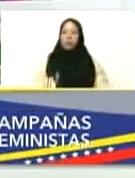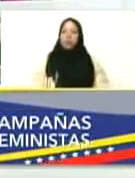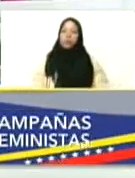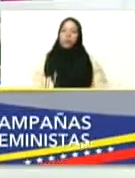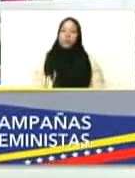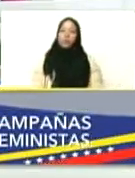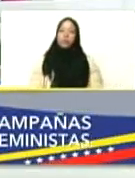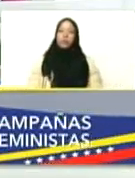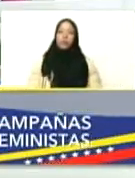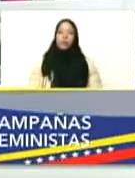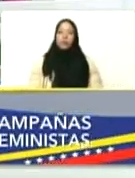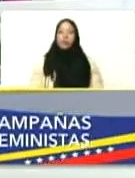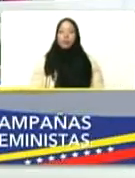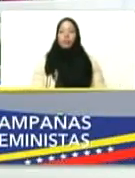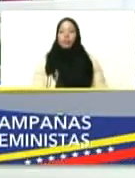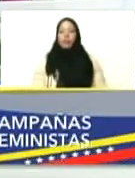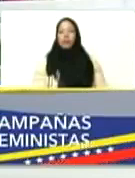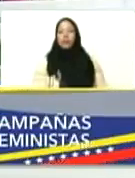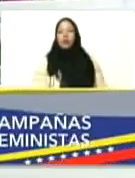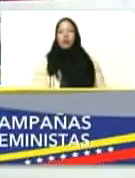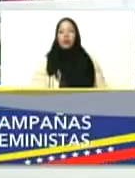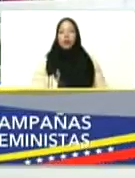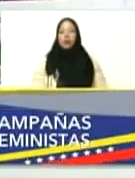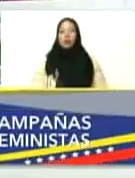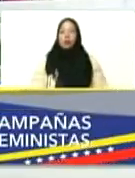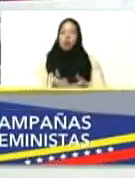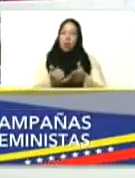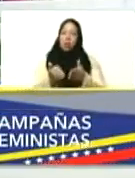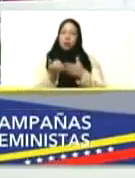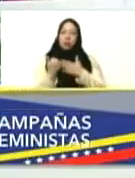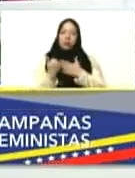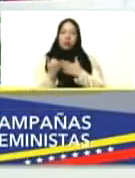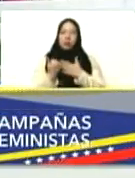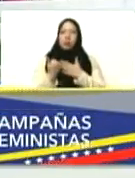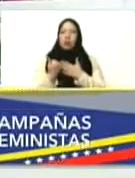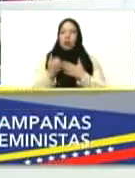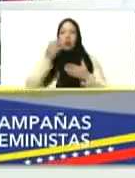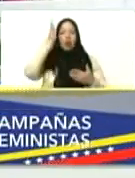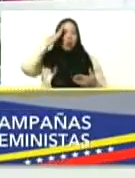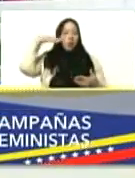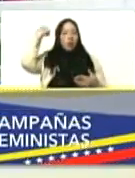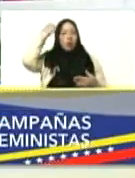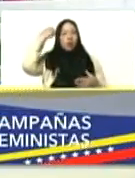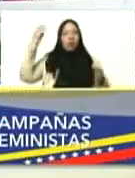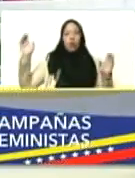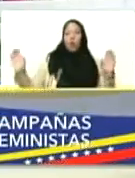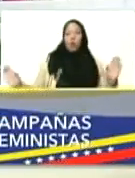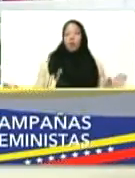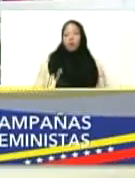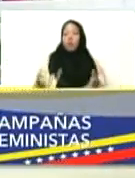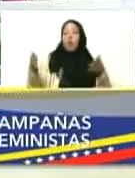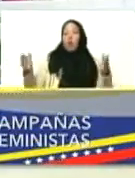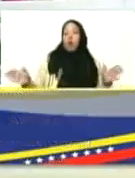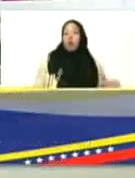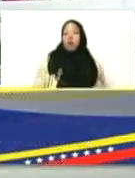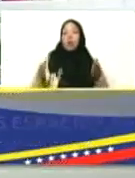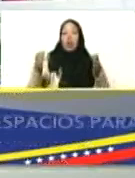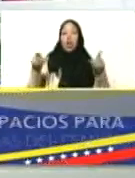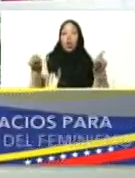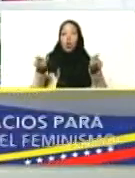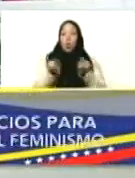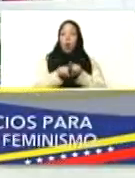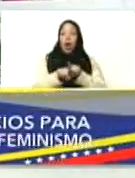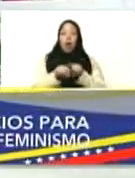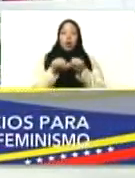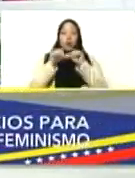Bueno, sirven de orientación. Alfred Nazaret, sirven de motivación para la lucha,